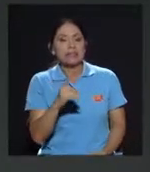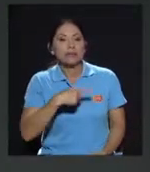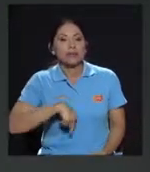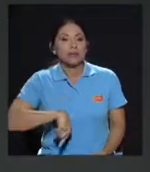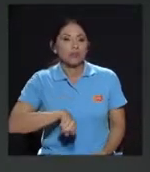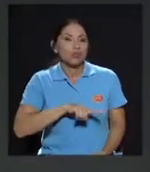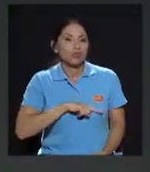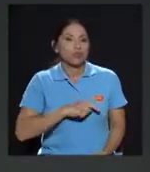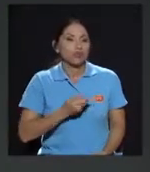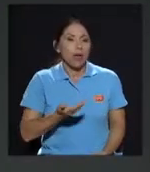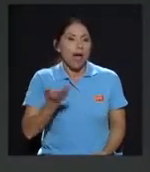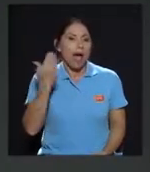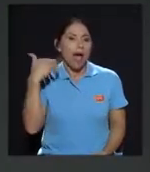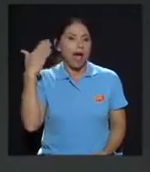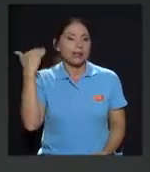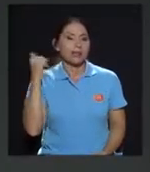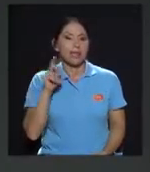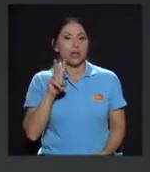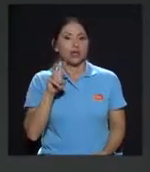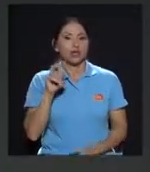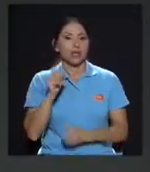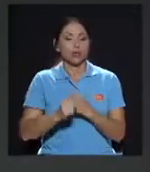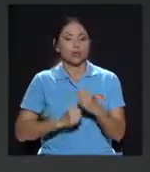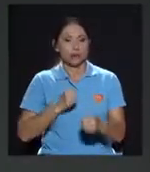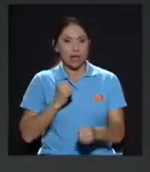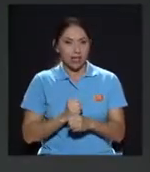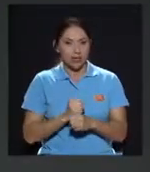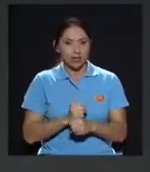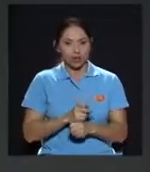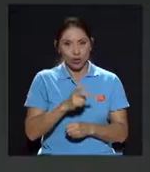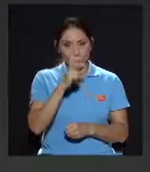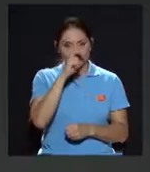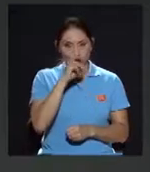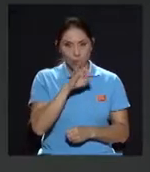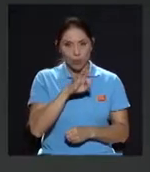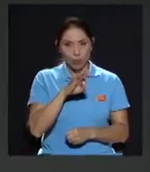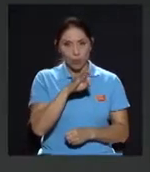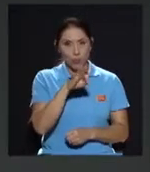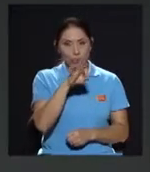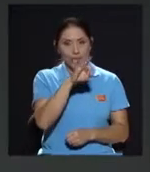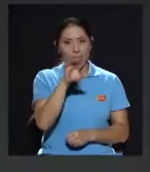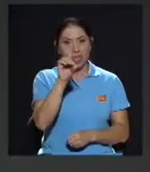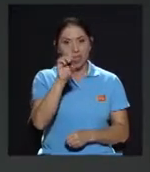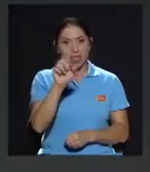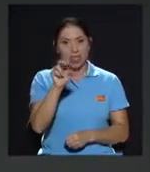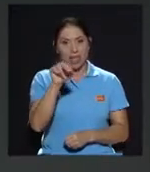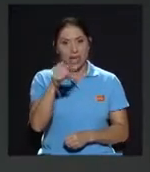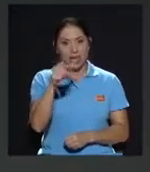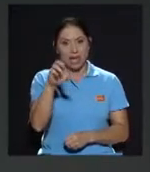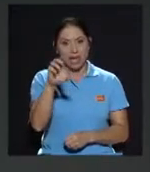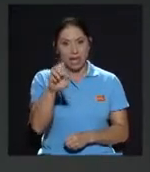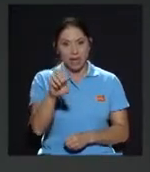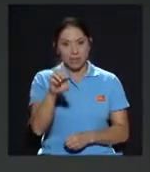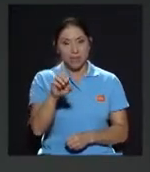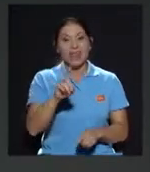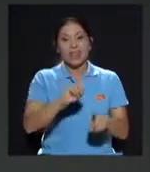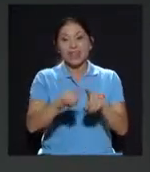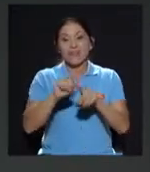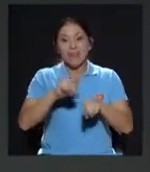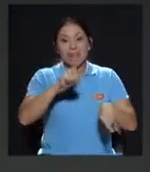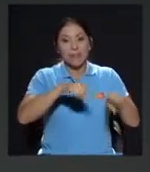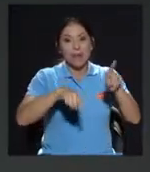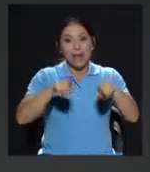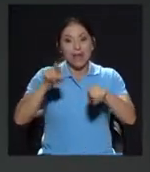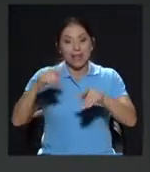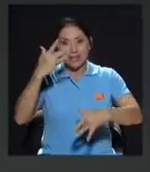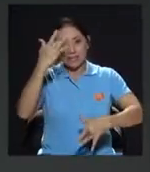hace 200 años el dengue y las variantes de las enfermedades relacionadas